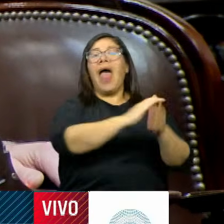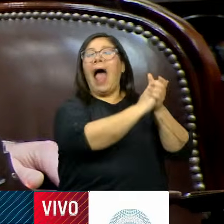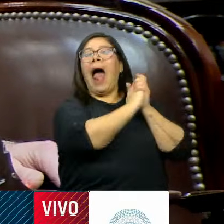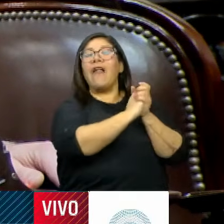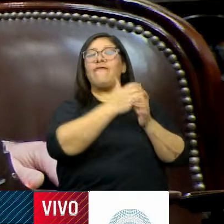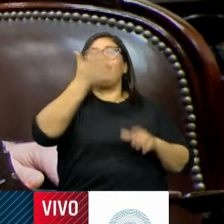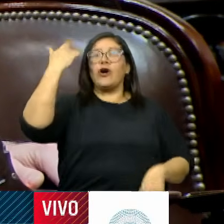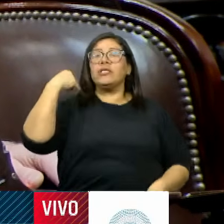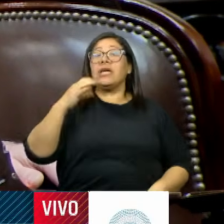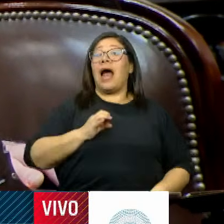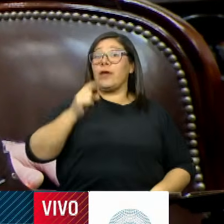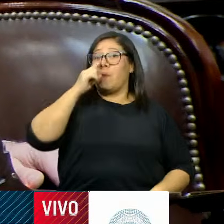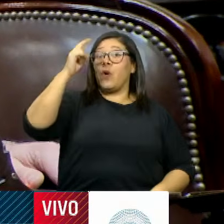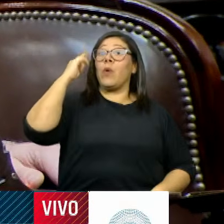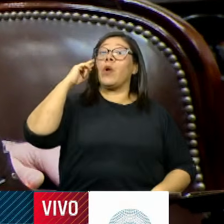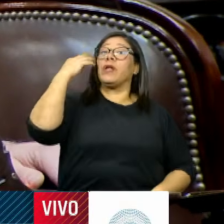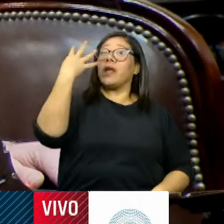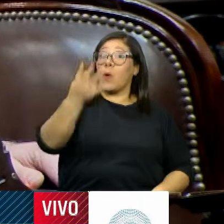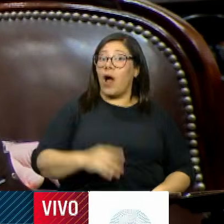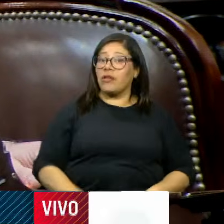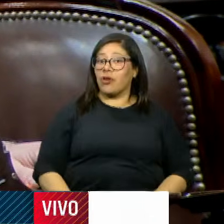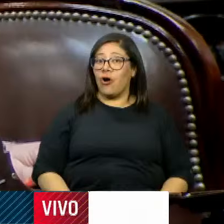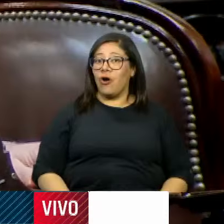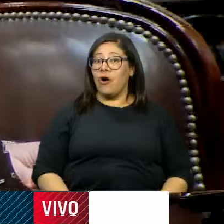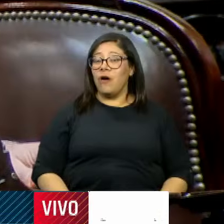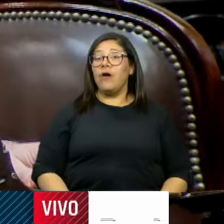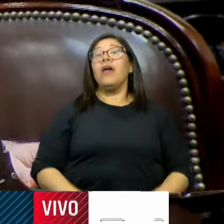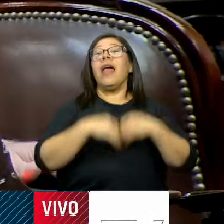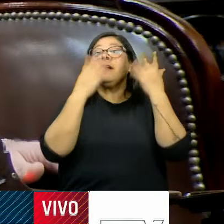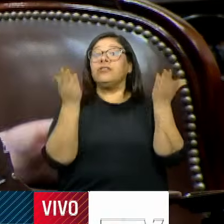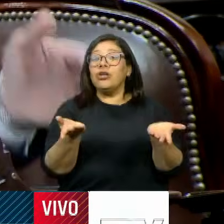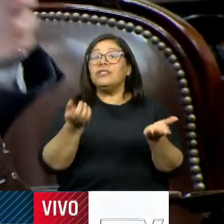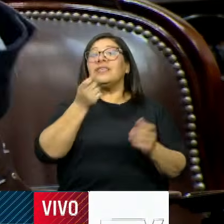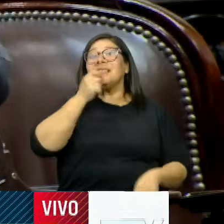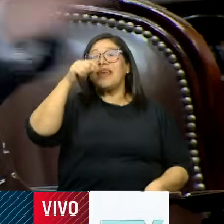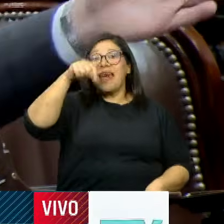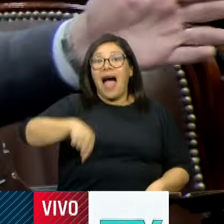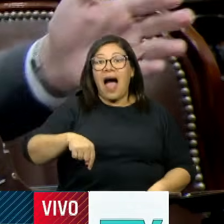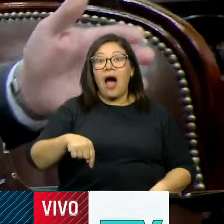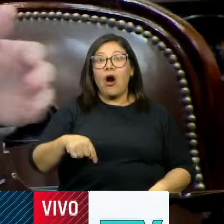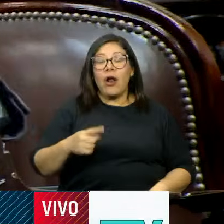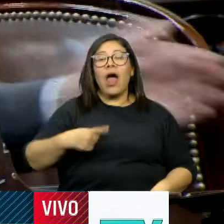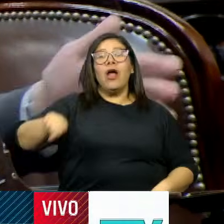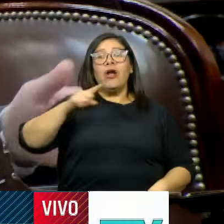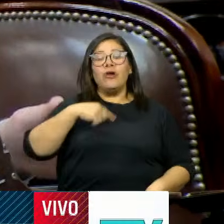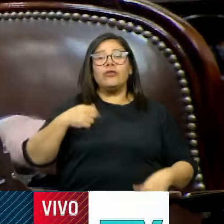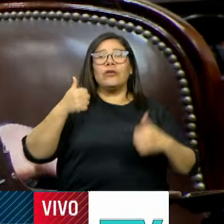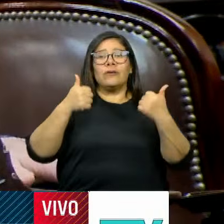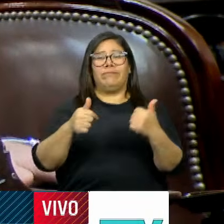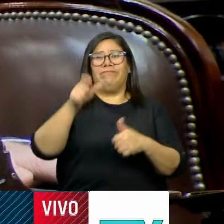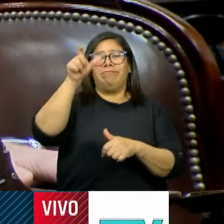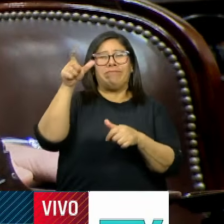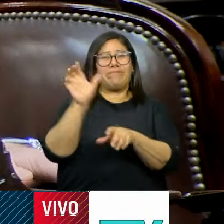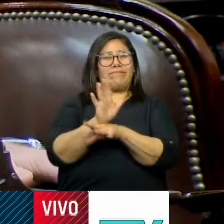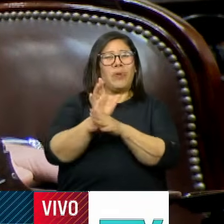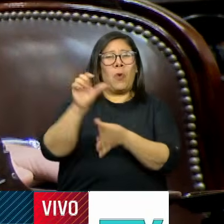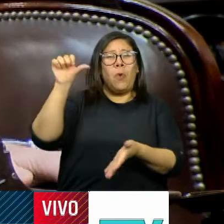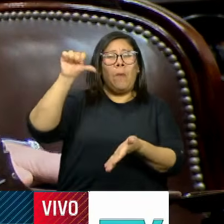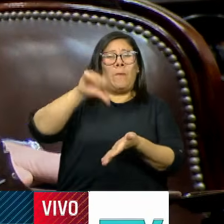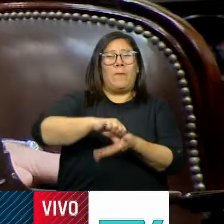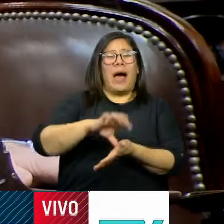de gabinete es un dispositivo y que en este caso llegamos para chocarnos con la torpeza de un país